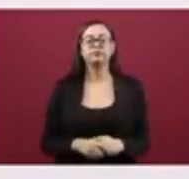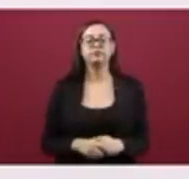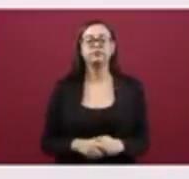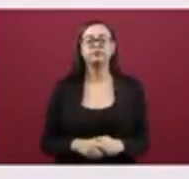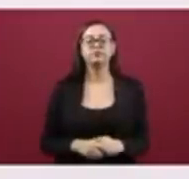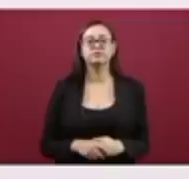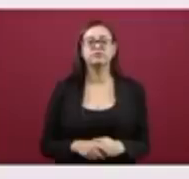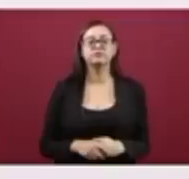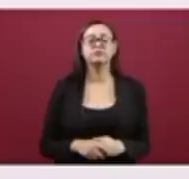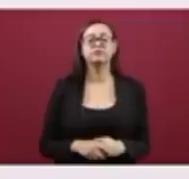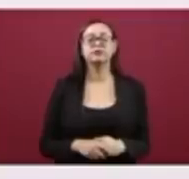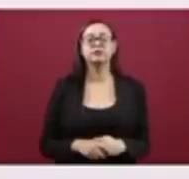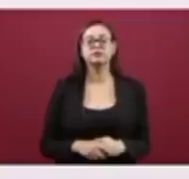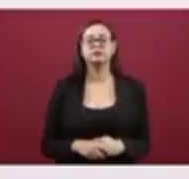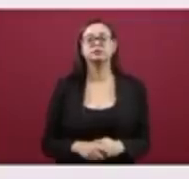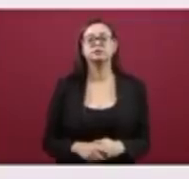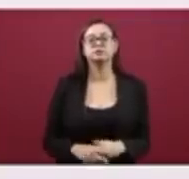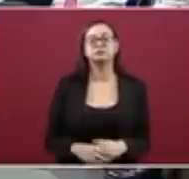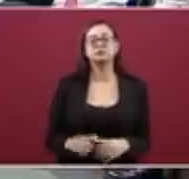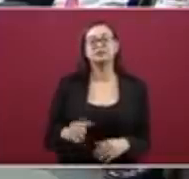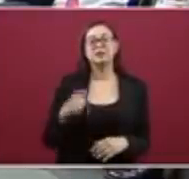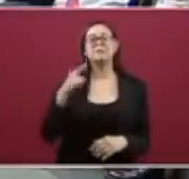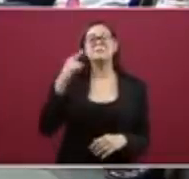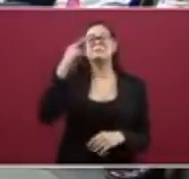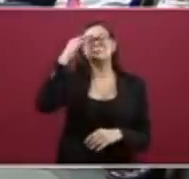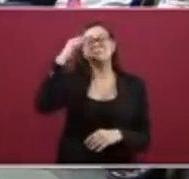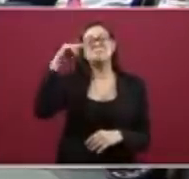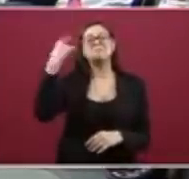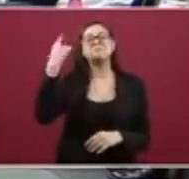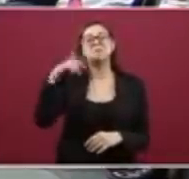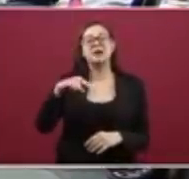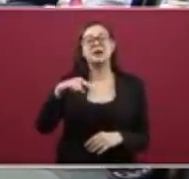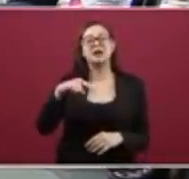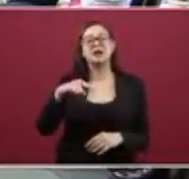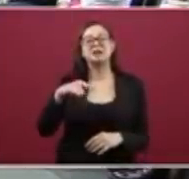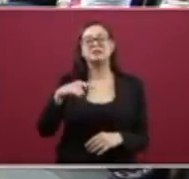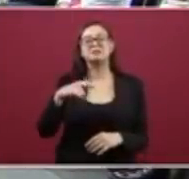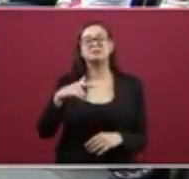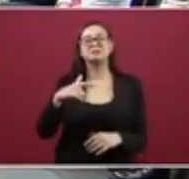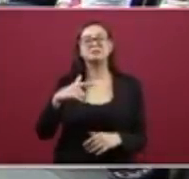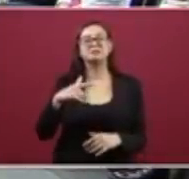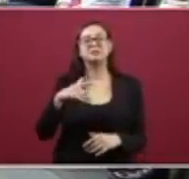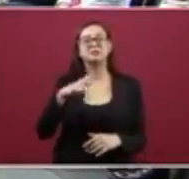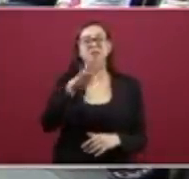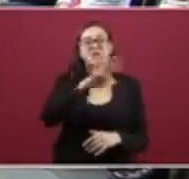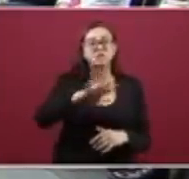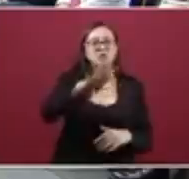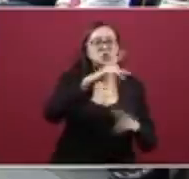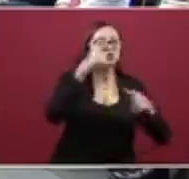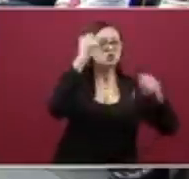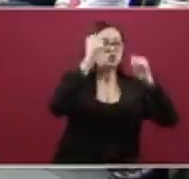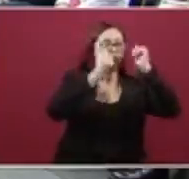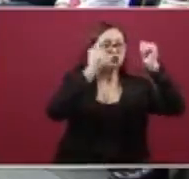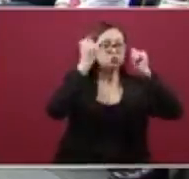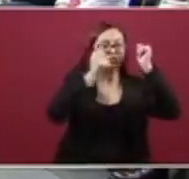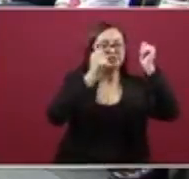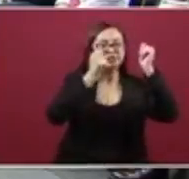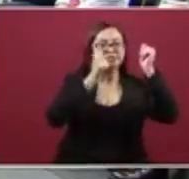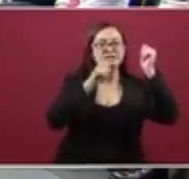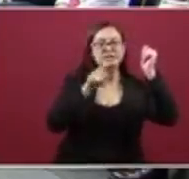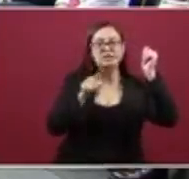aminorar el contraste entre zonas turísticas con